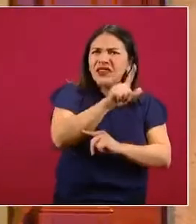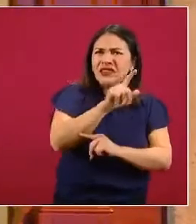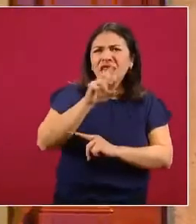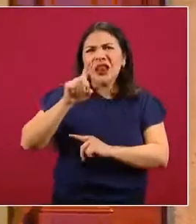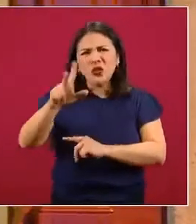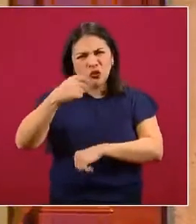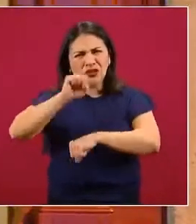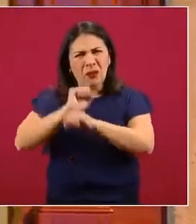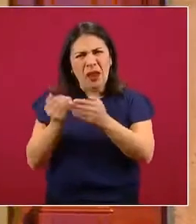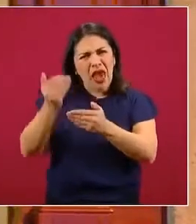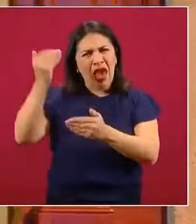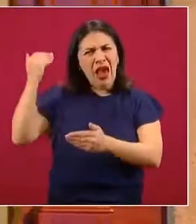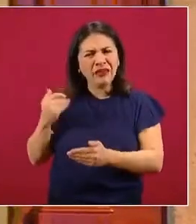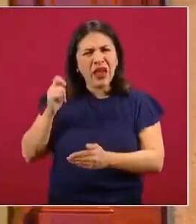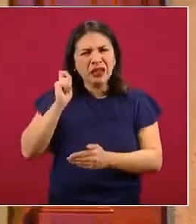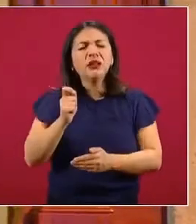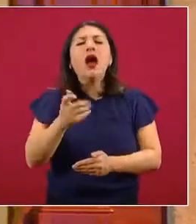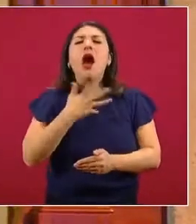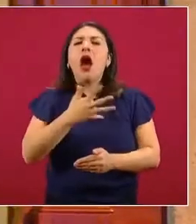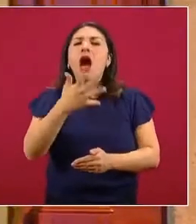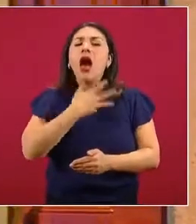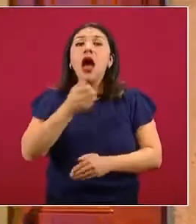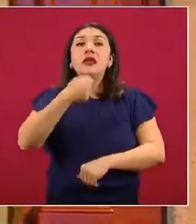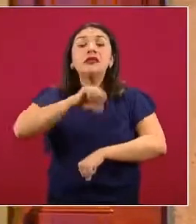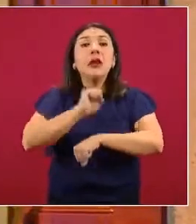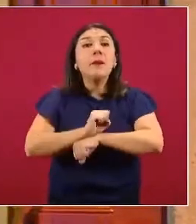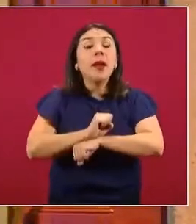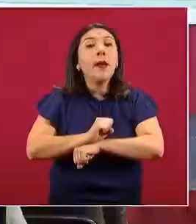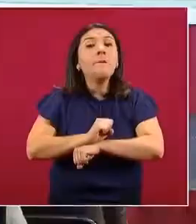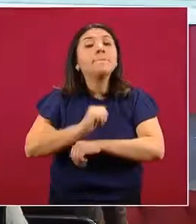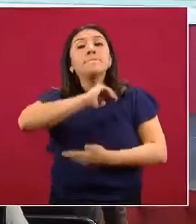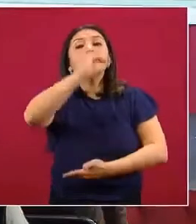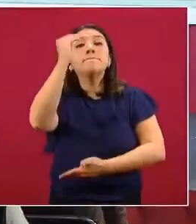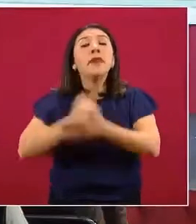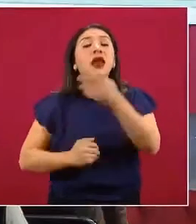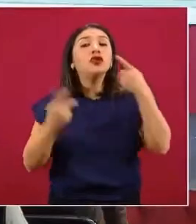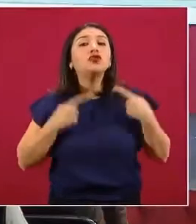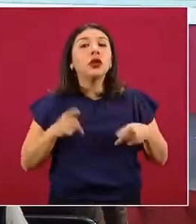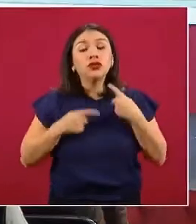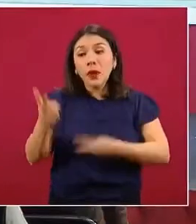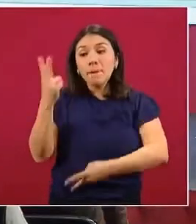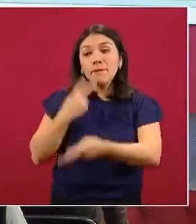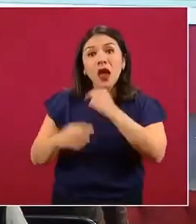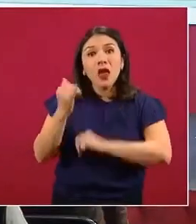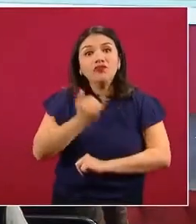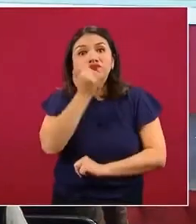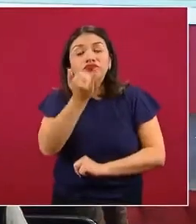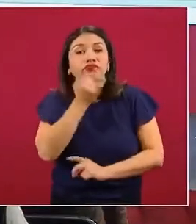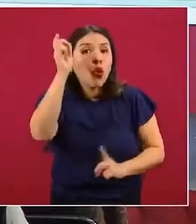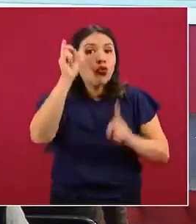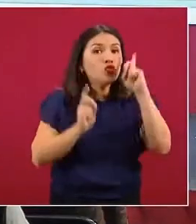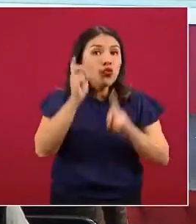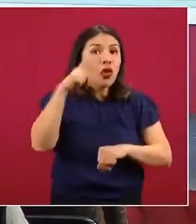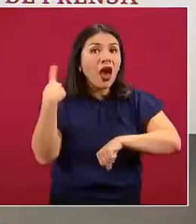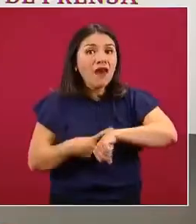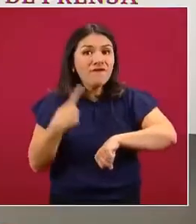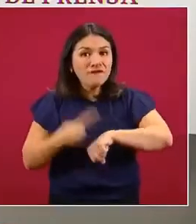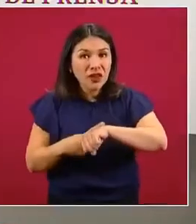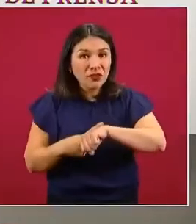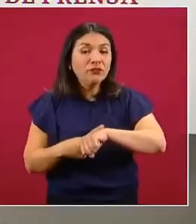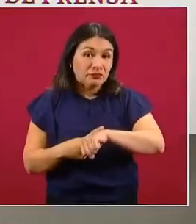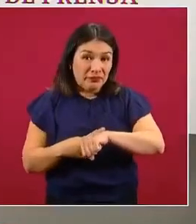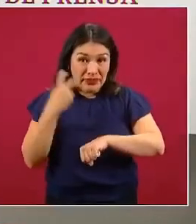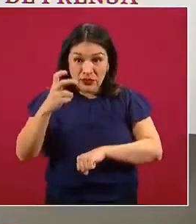37 y 38, en donde tuvimos las semanas con la menor cantidad de casos sospechosos. Recordemos que aquí estamos viendo a